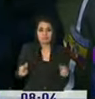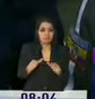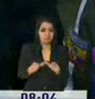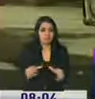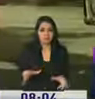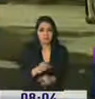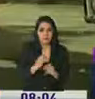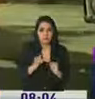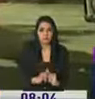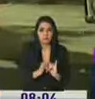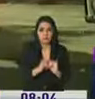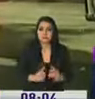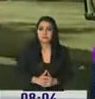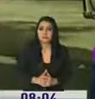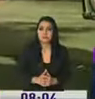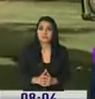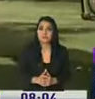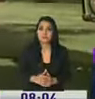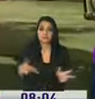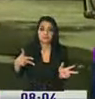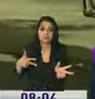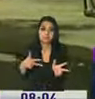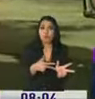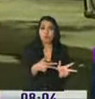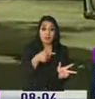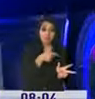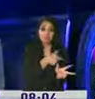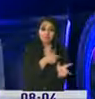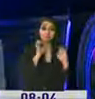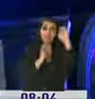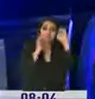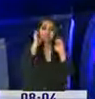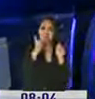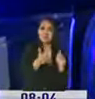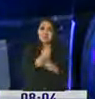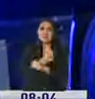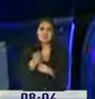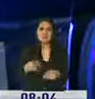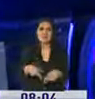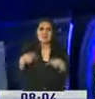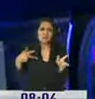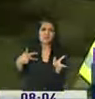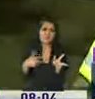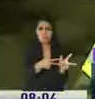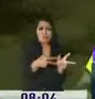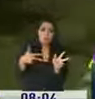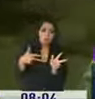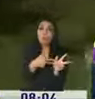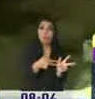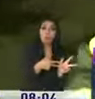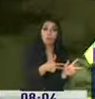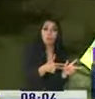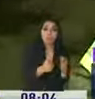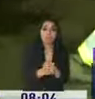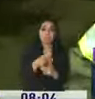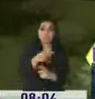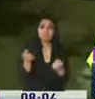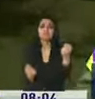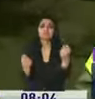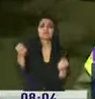cargamento. Al parecer, uno de ellos habría detenido al segundo y evitó así una desgracia mayor. Al percatarse que